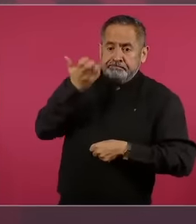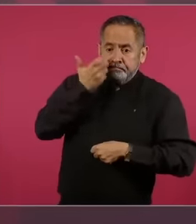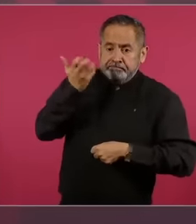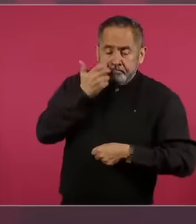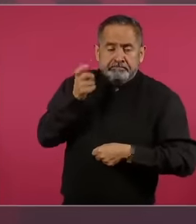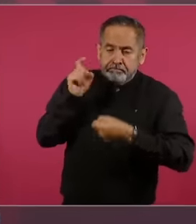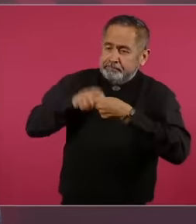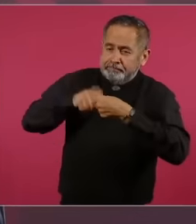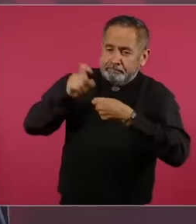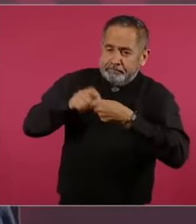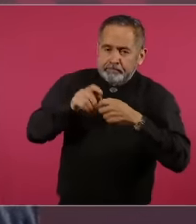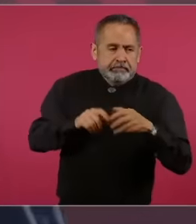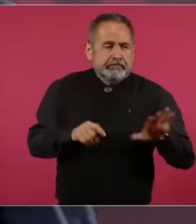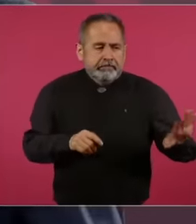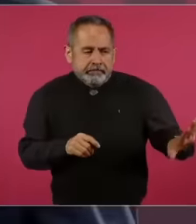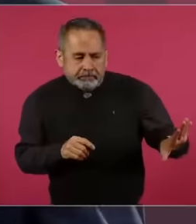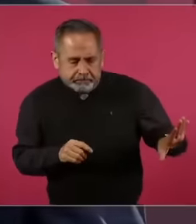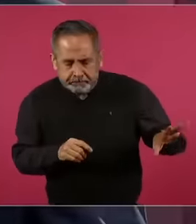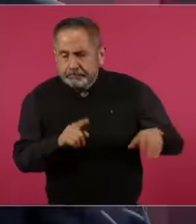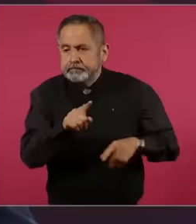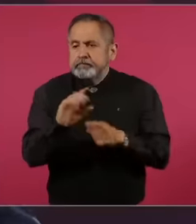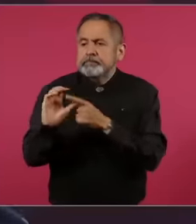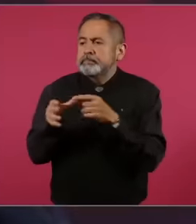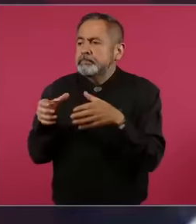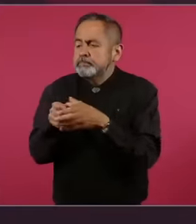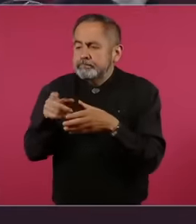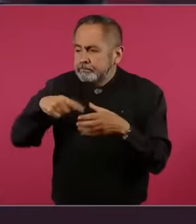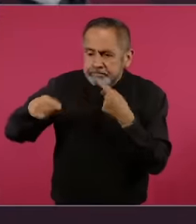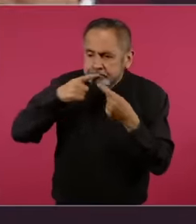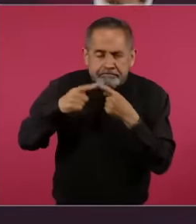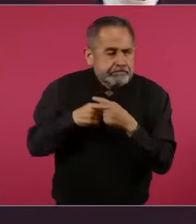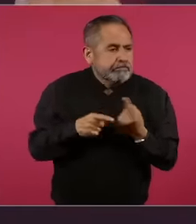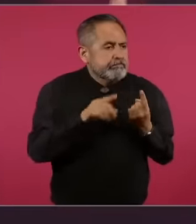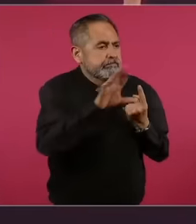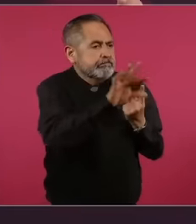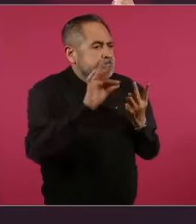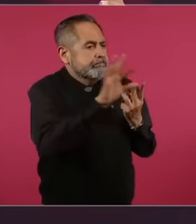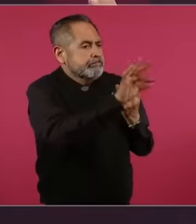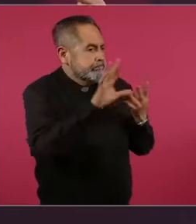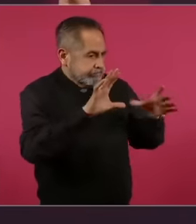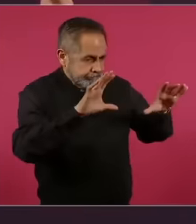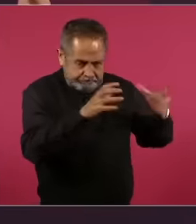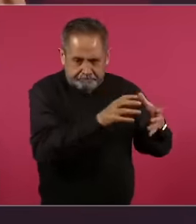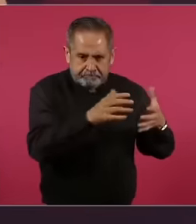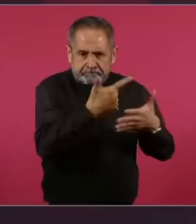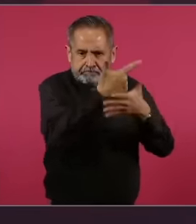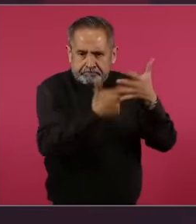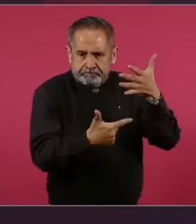pues va a haber una comisión, va a ser una selección, esa comisión, de todas maneras,